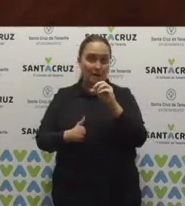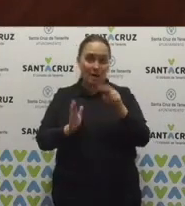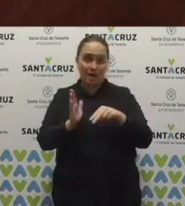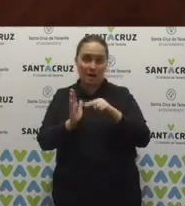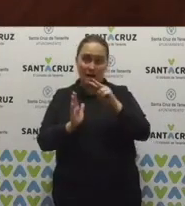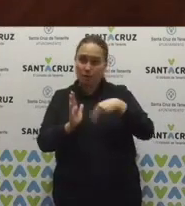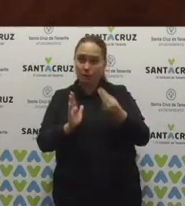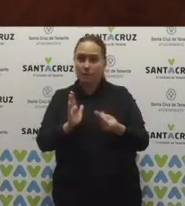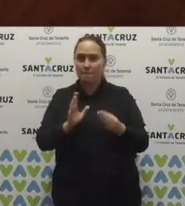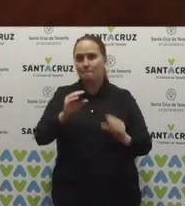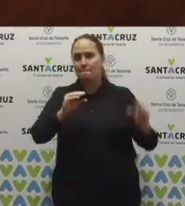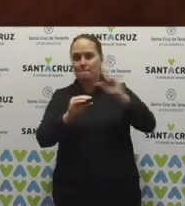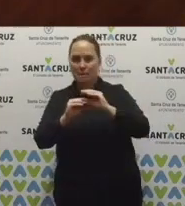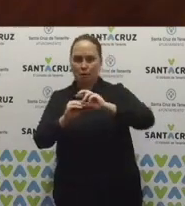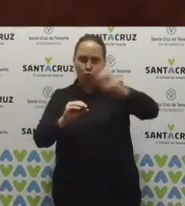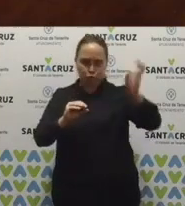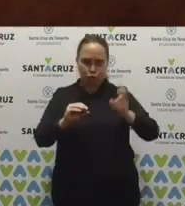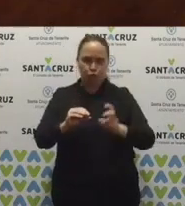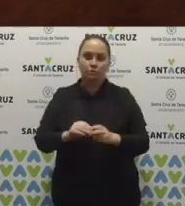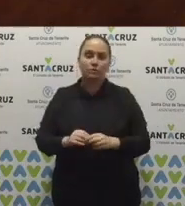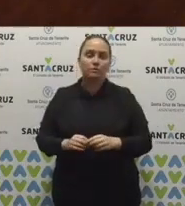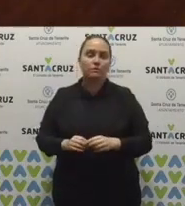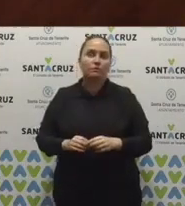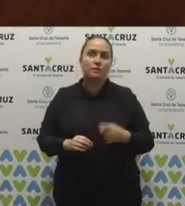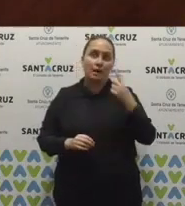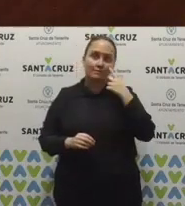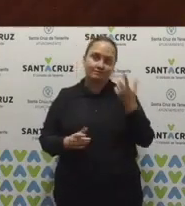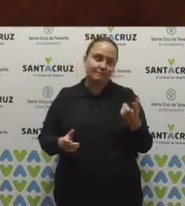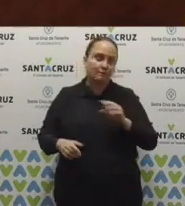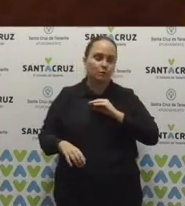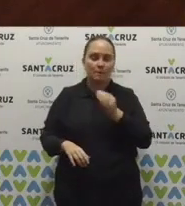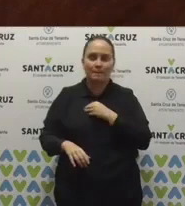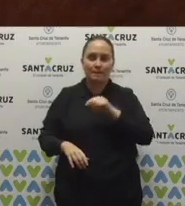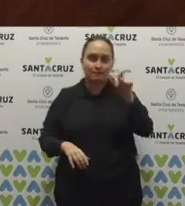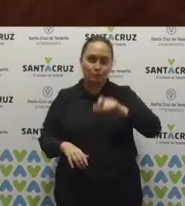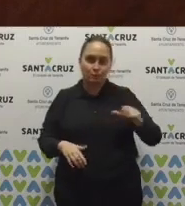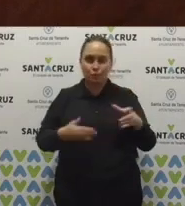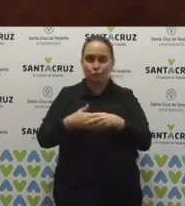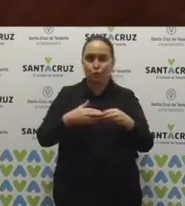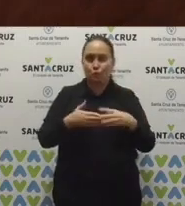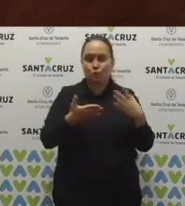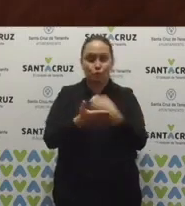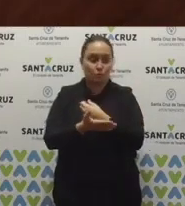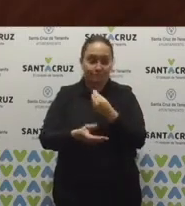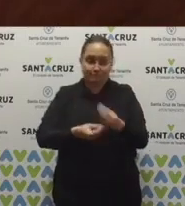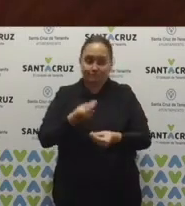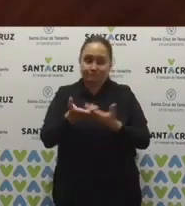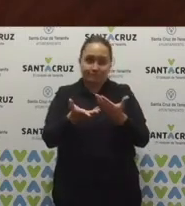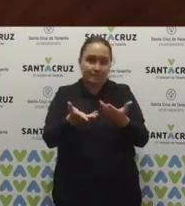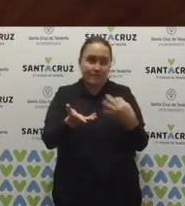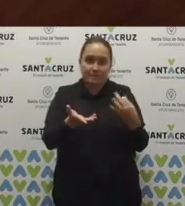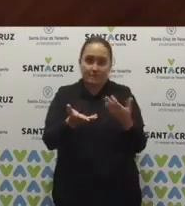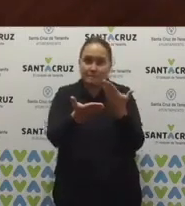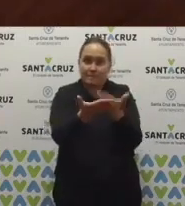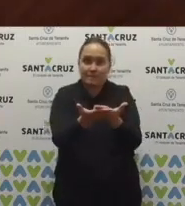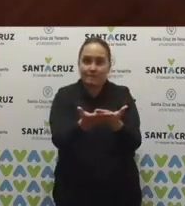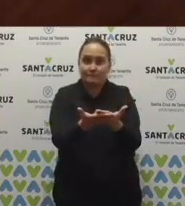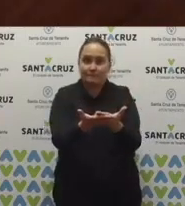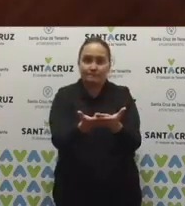todos todos los usuarios que llegan a esa cuota cero de elementos escolares son usuarios